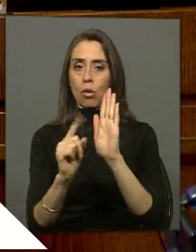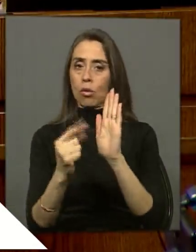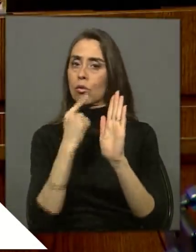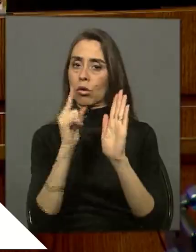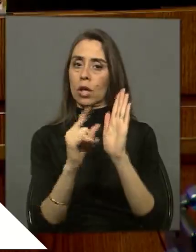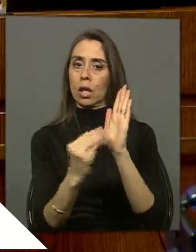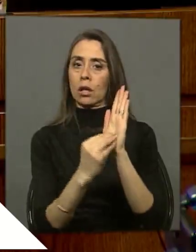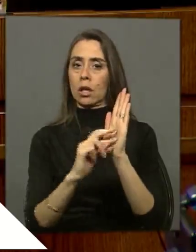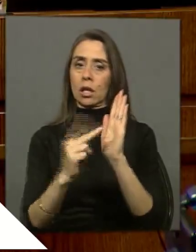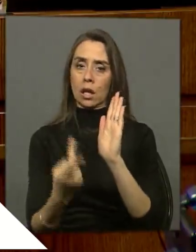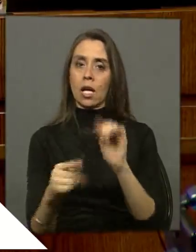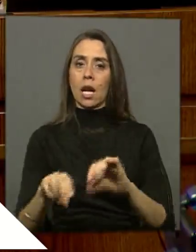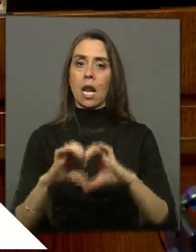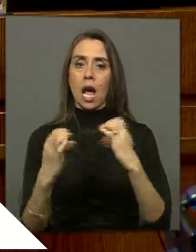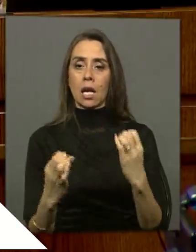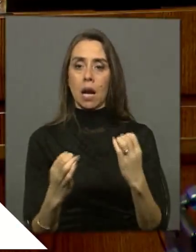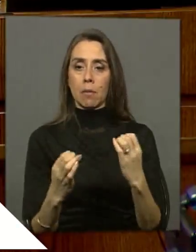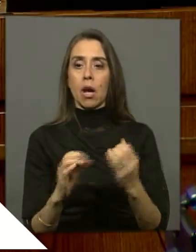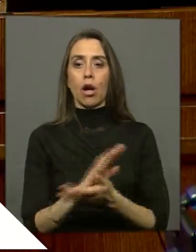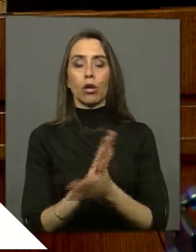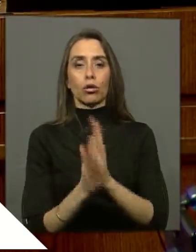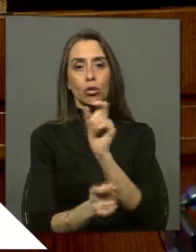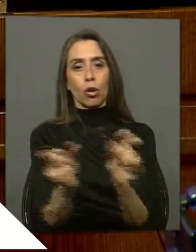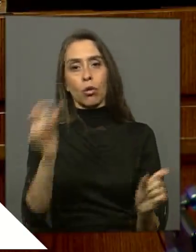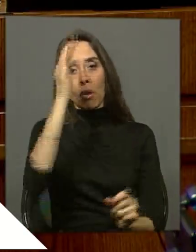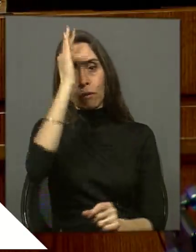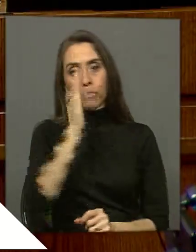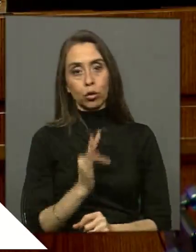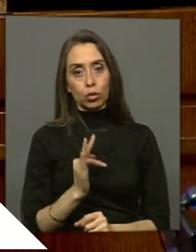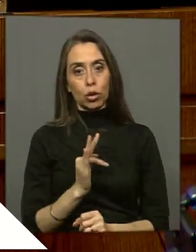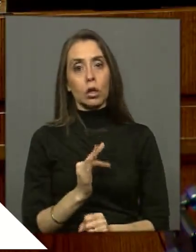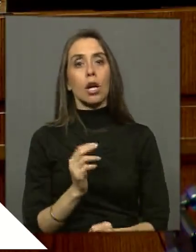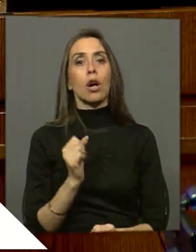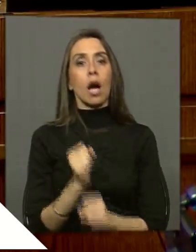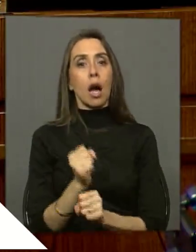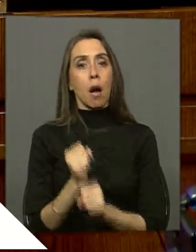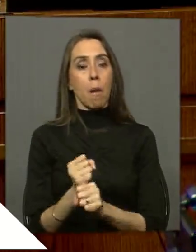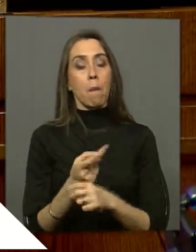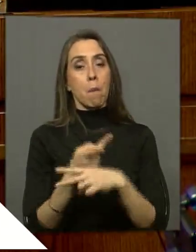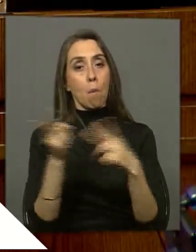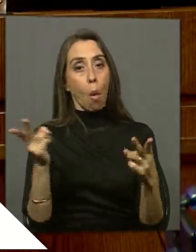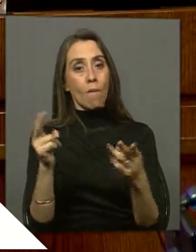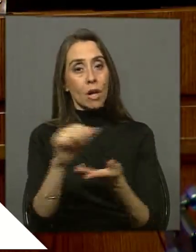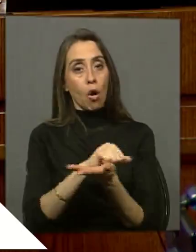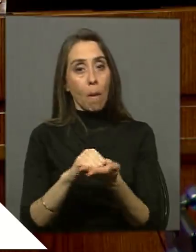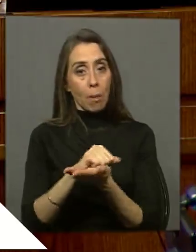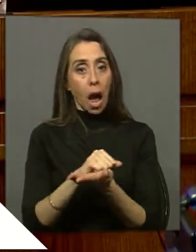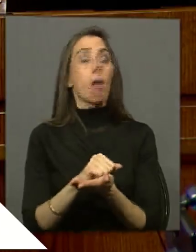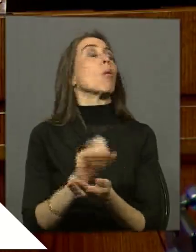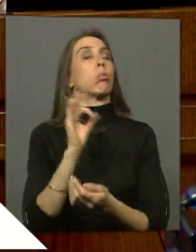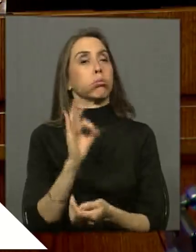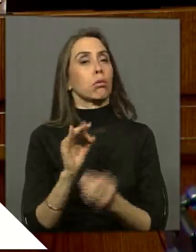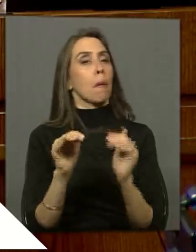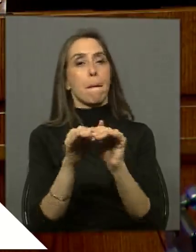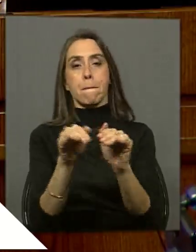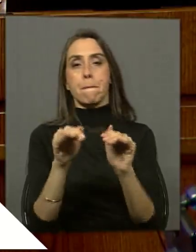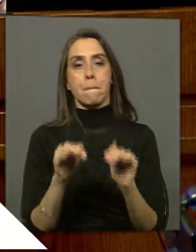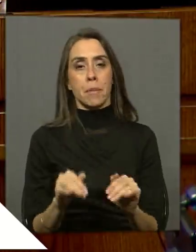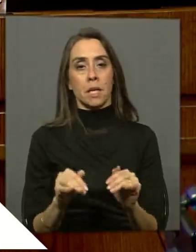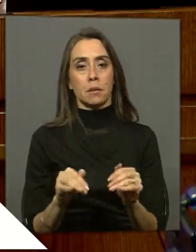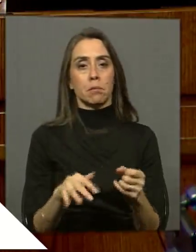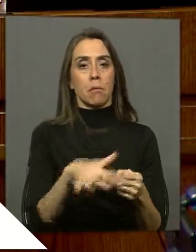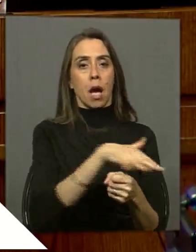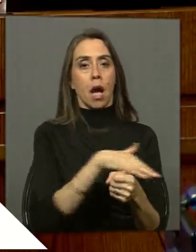aquí en la Cámara, para que todos los funcionarios que son empleados públicos tengan exactamente las mismas condiciones